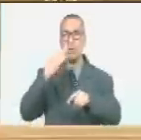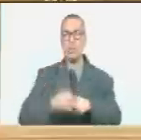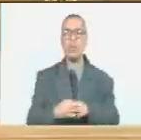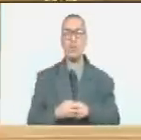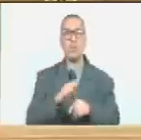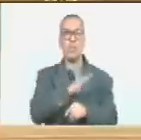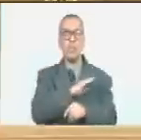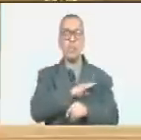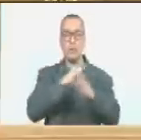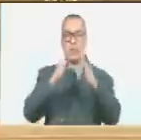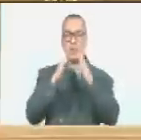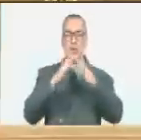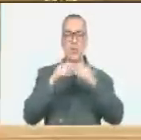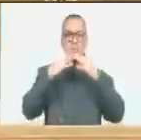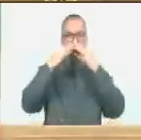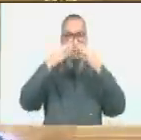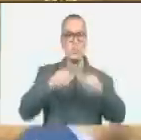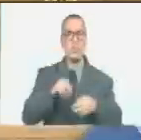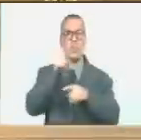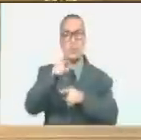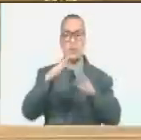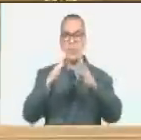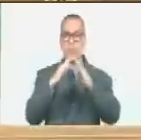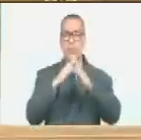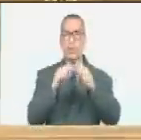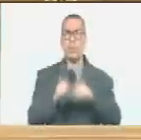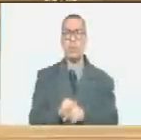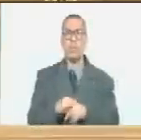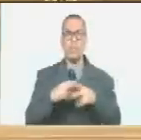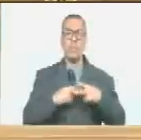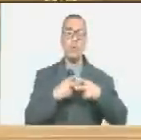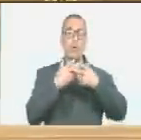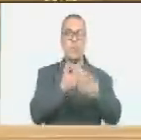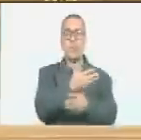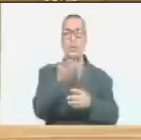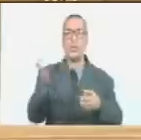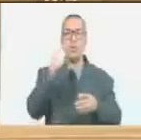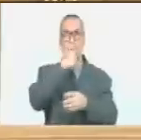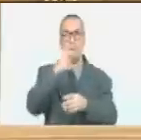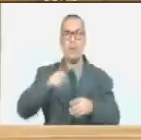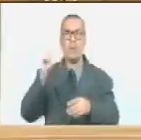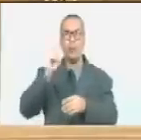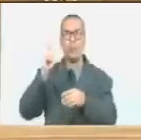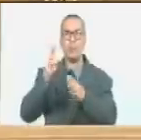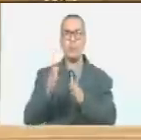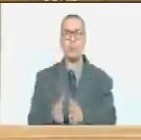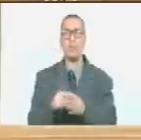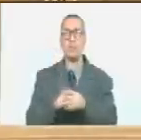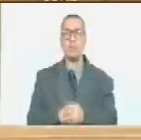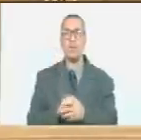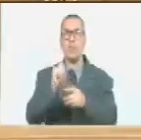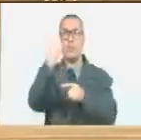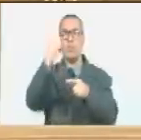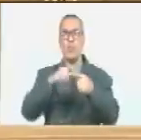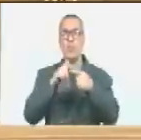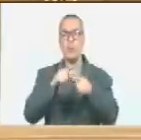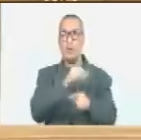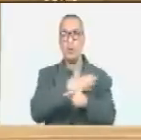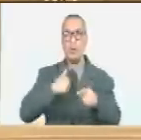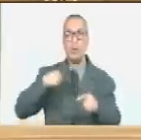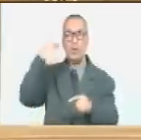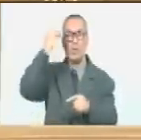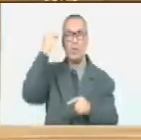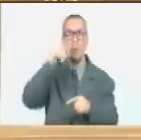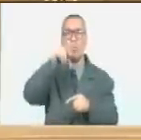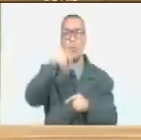el derecho a la vivienda y que garantiza que esa vivienda sea digna para toda la población venezolana. El primer aspecto que quiero considerar